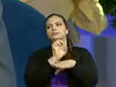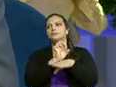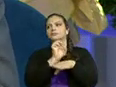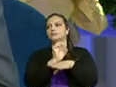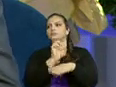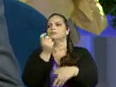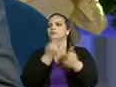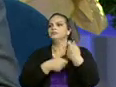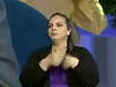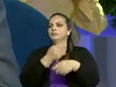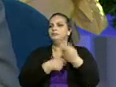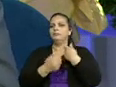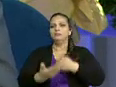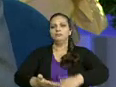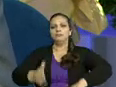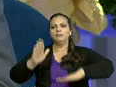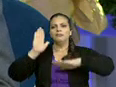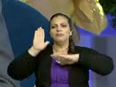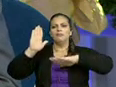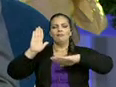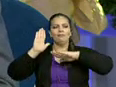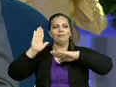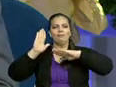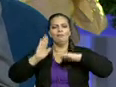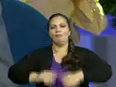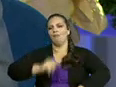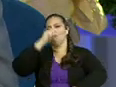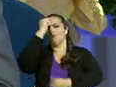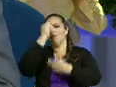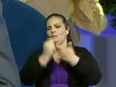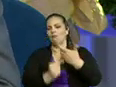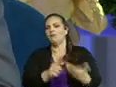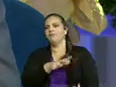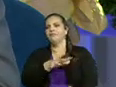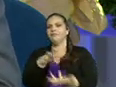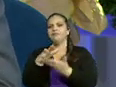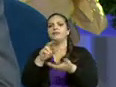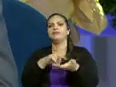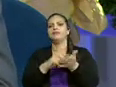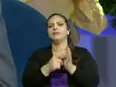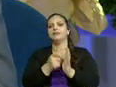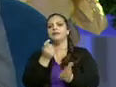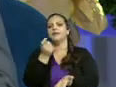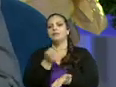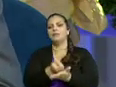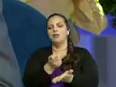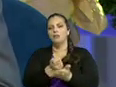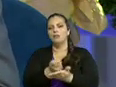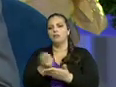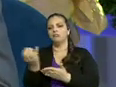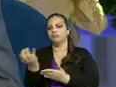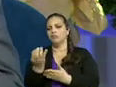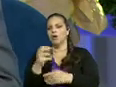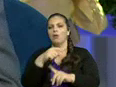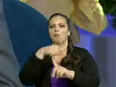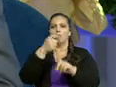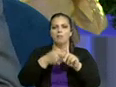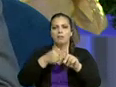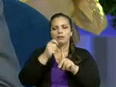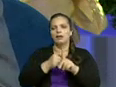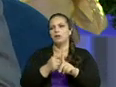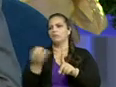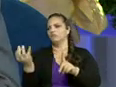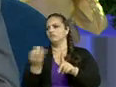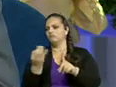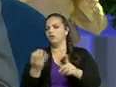debe ser, con nuestros compradores internacionales para garantizar la calidad de los productos ecuatorianos. Eso hace el país, eso hace un